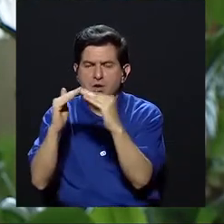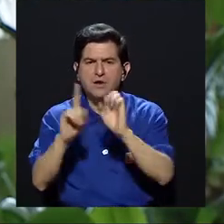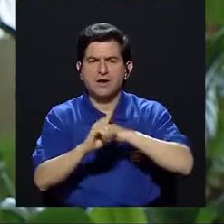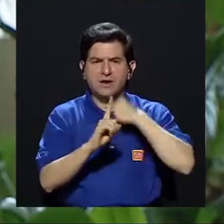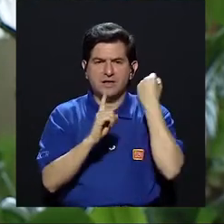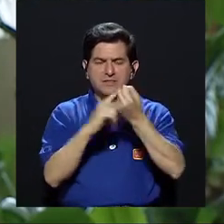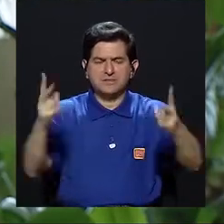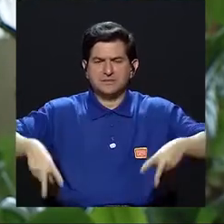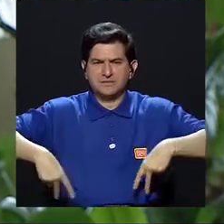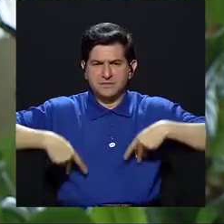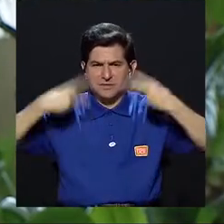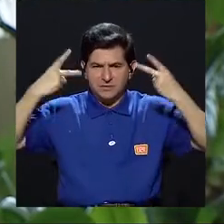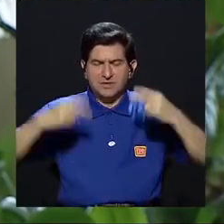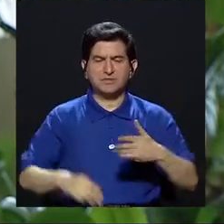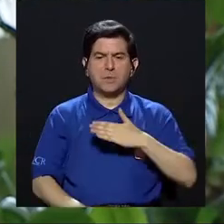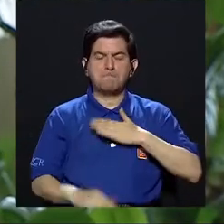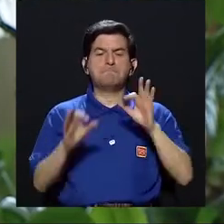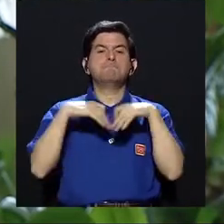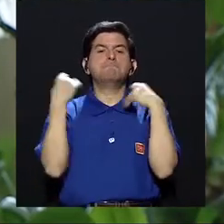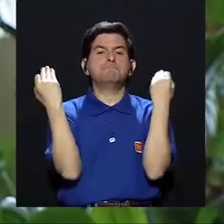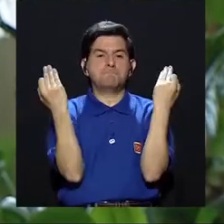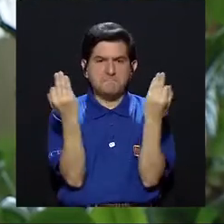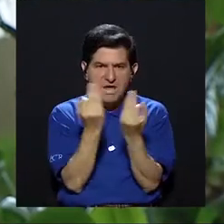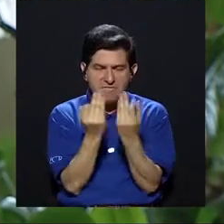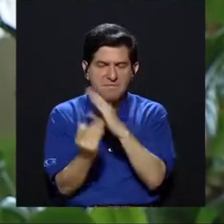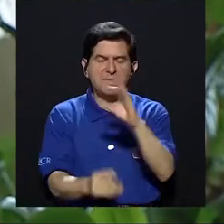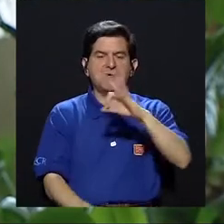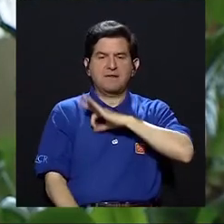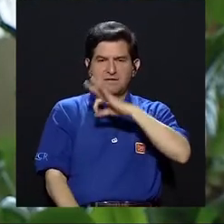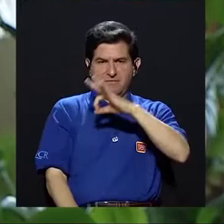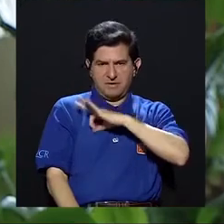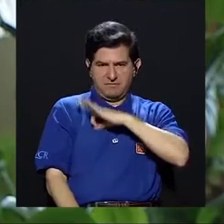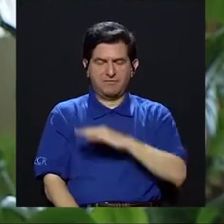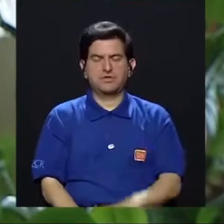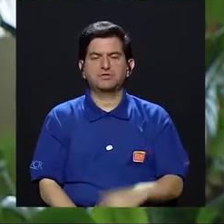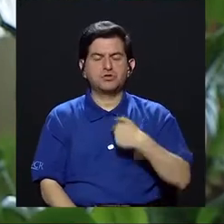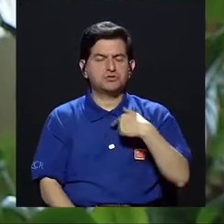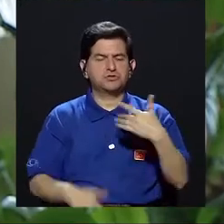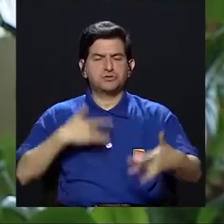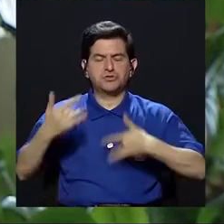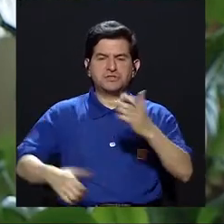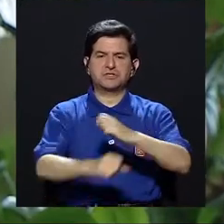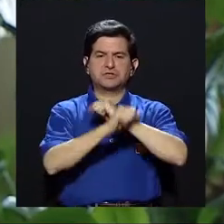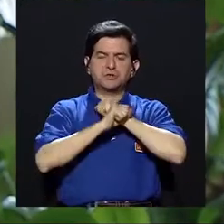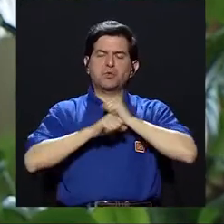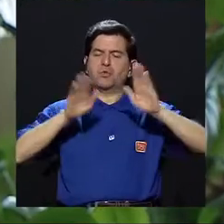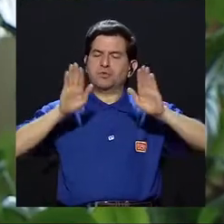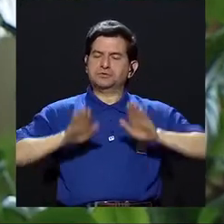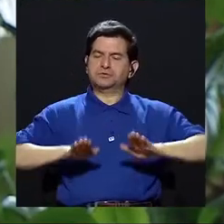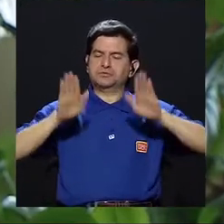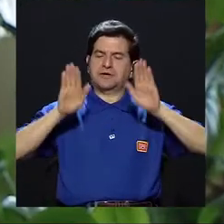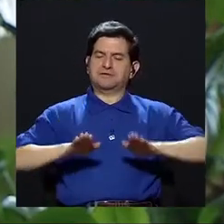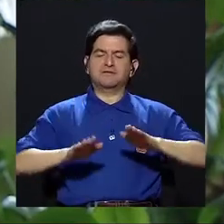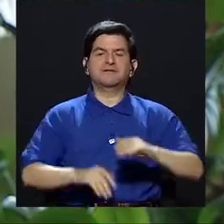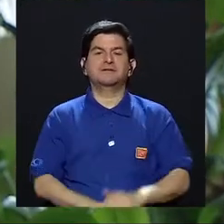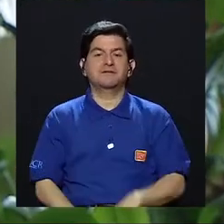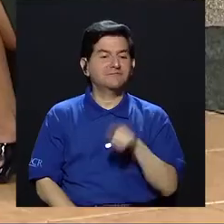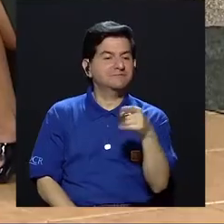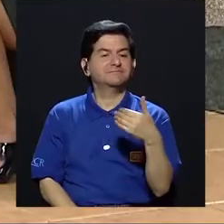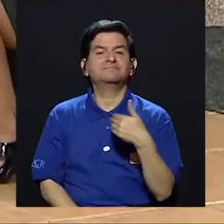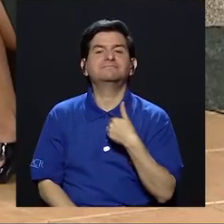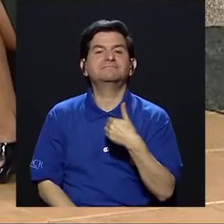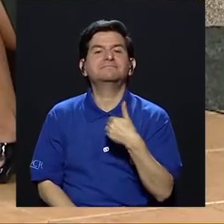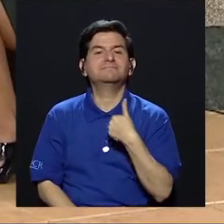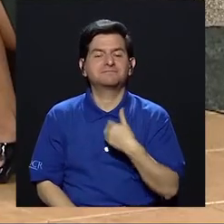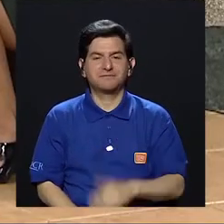brinda condiciones de vida a mi familia y bienestar, ¿verdad? Que yo me sienta seguro y tranquilo y que tenga